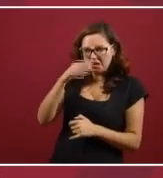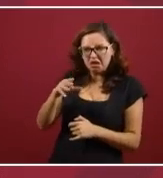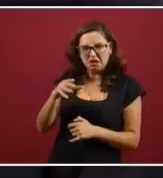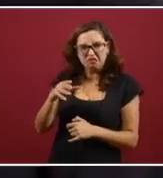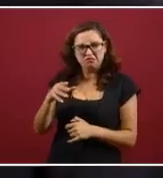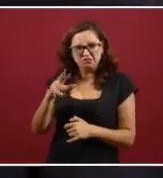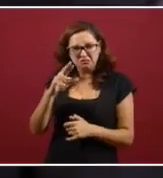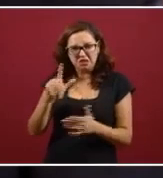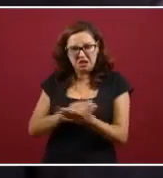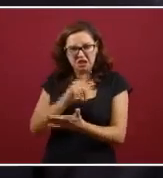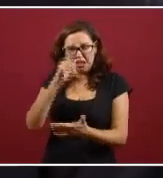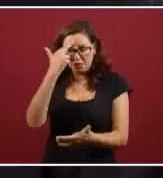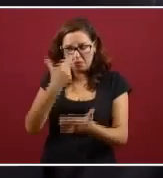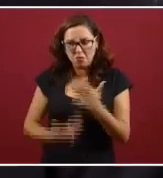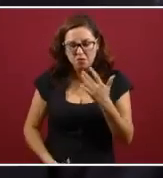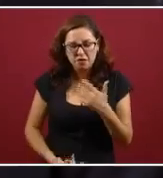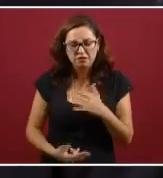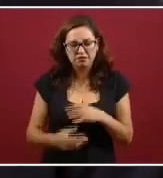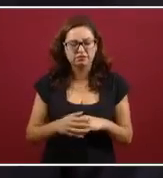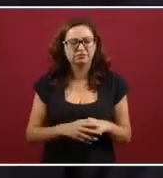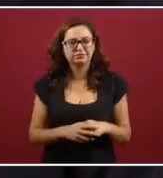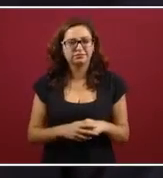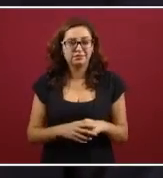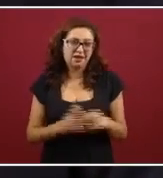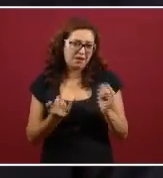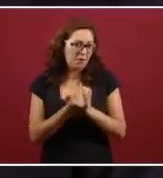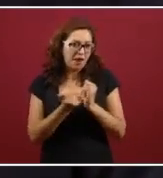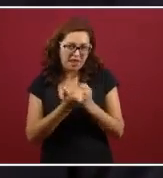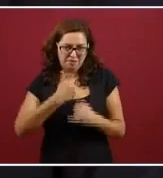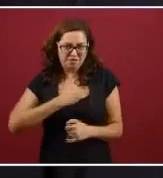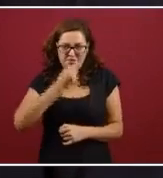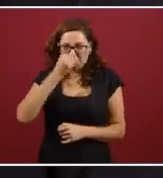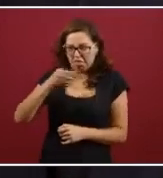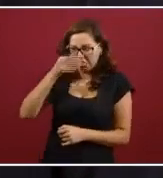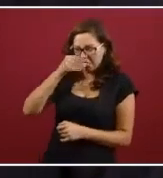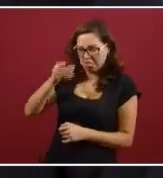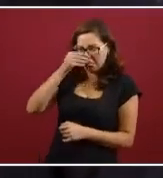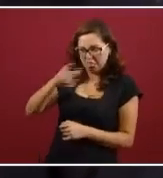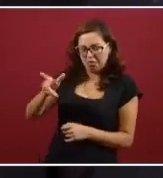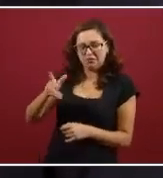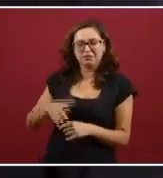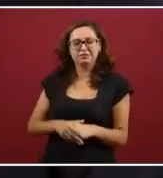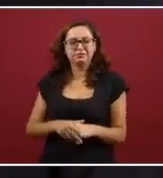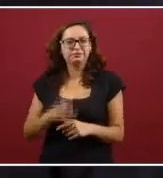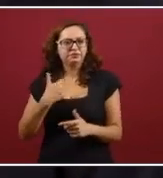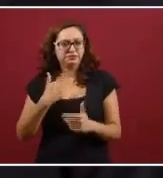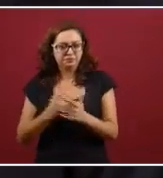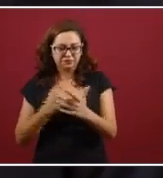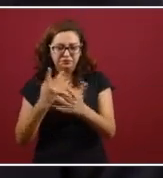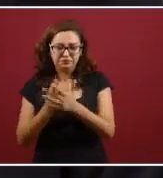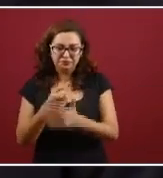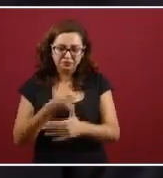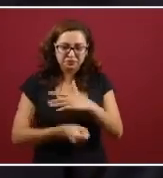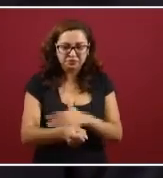y lo meten en la cárcel. Estoy obligado a defenderlo